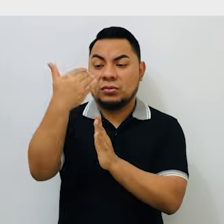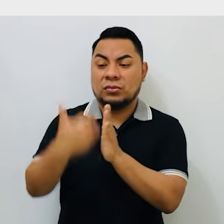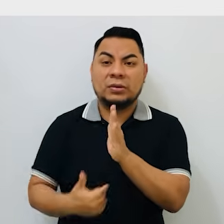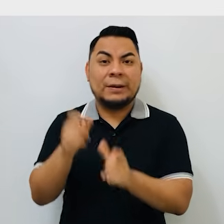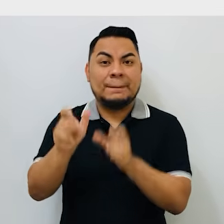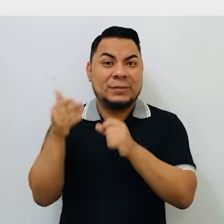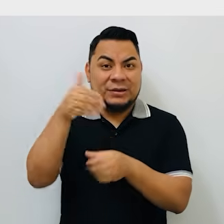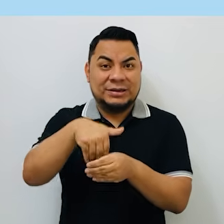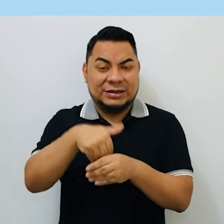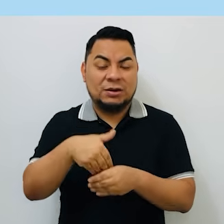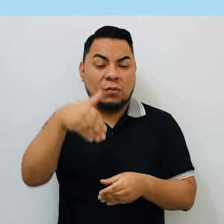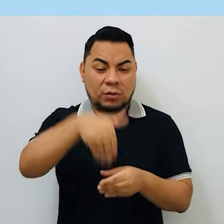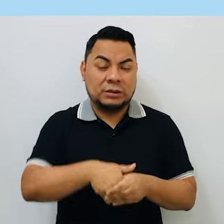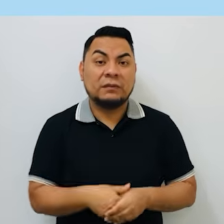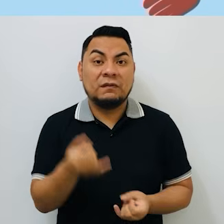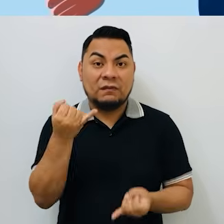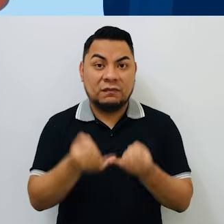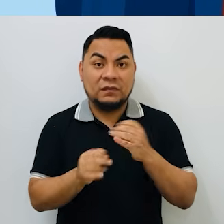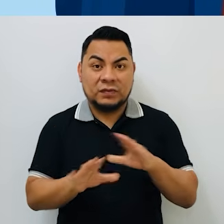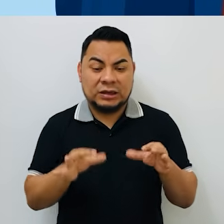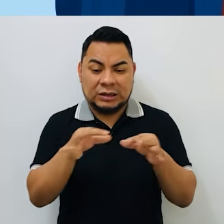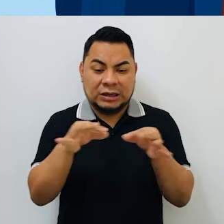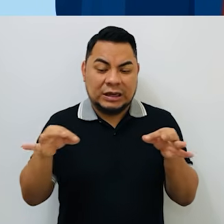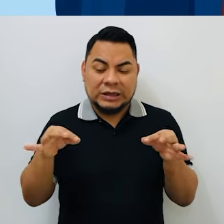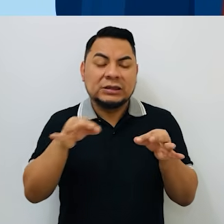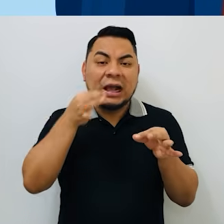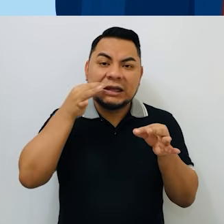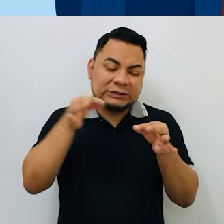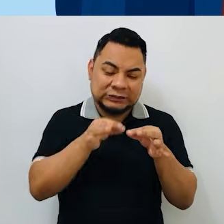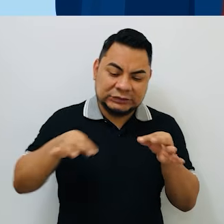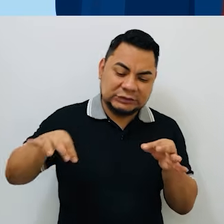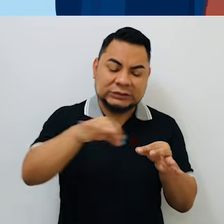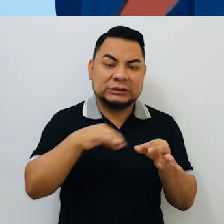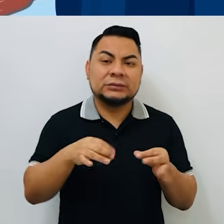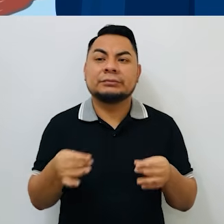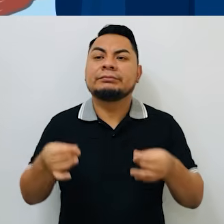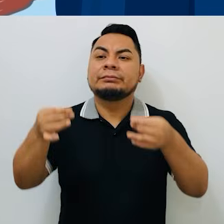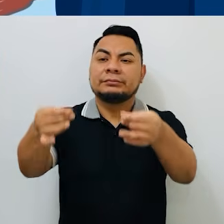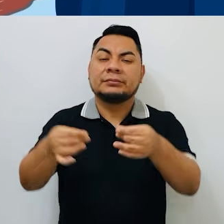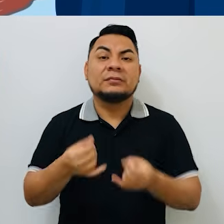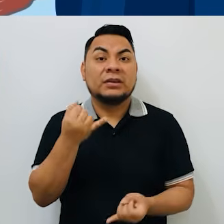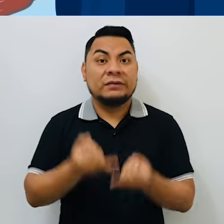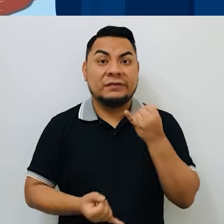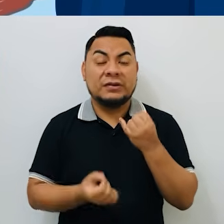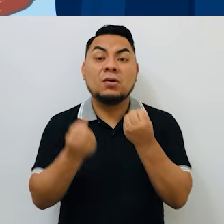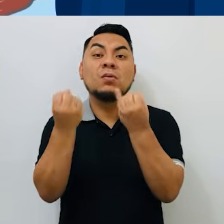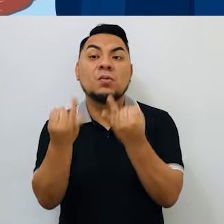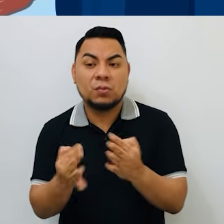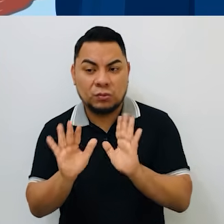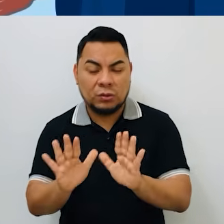lista de electores. Finalmente, cierra el sobre con la cinta de seguridad y lo guarda para que al final